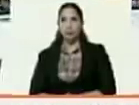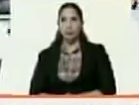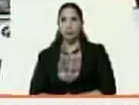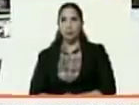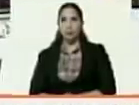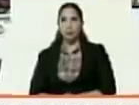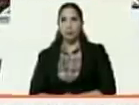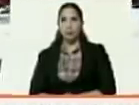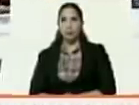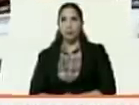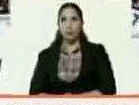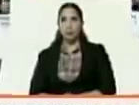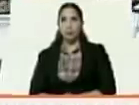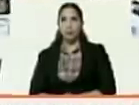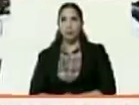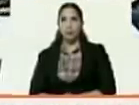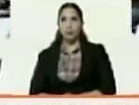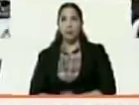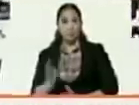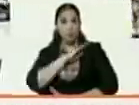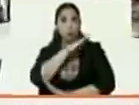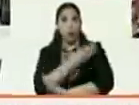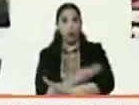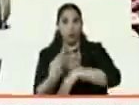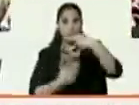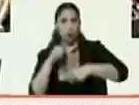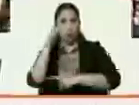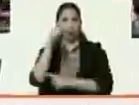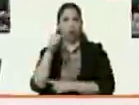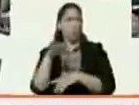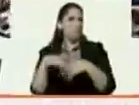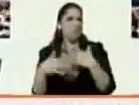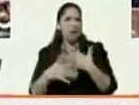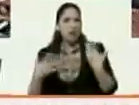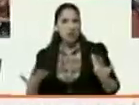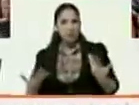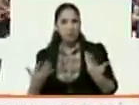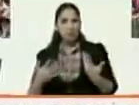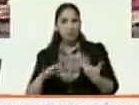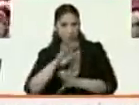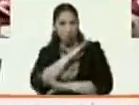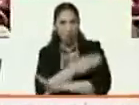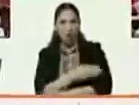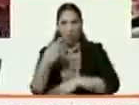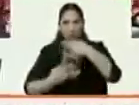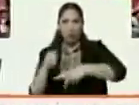¿Para hacerla irreversible de qué? ¿Para hacerla irreversible de qué?